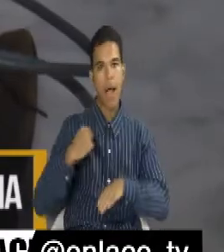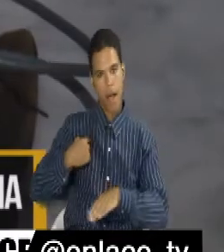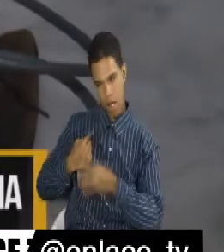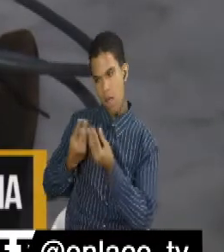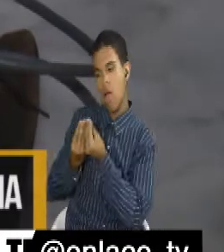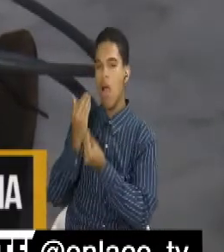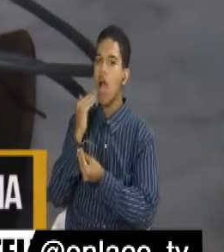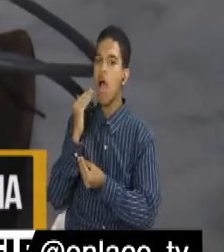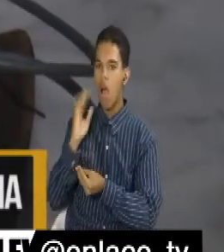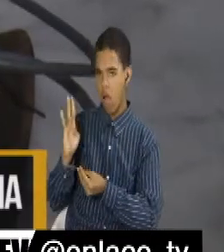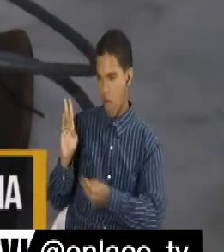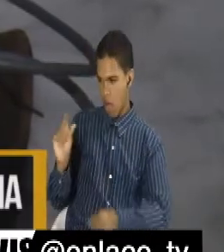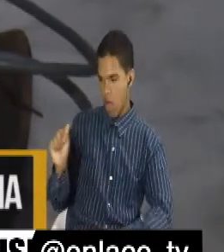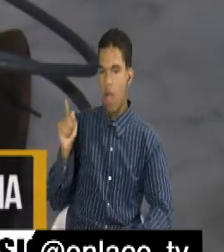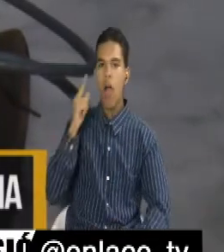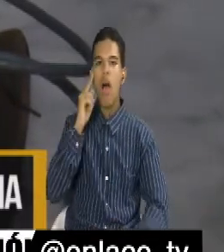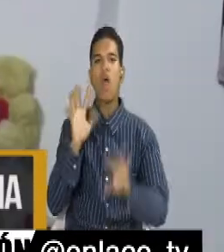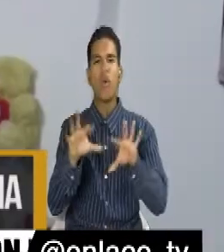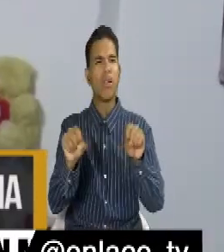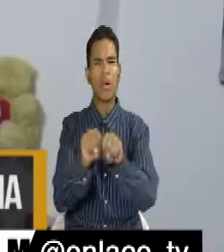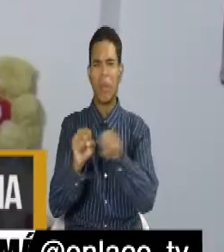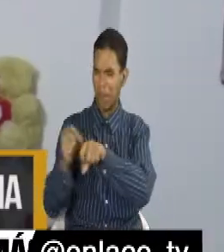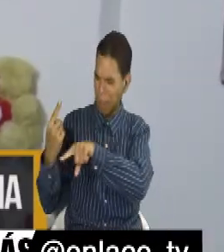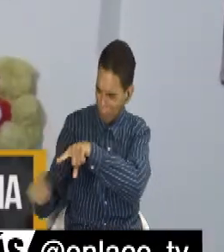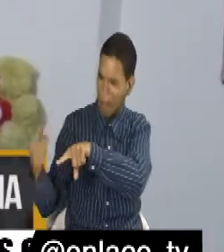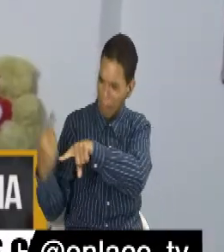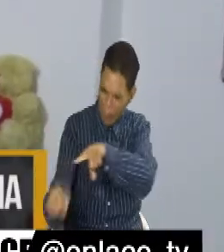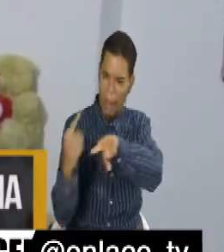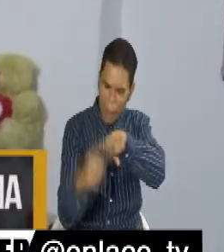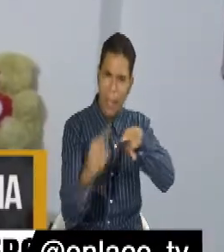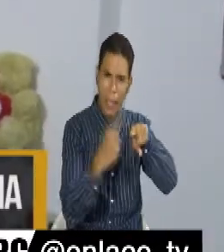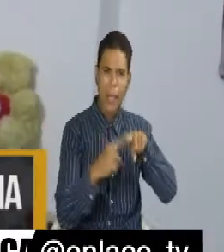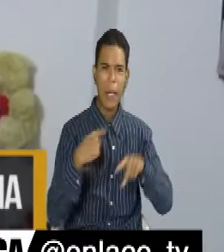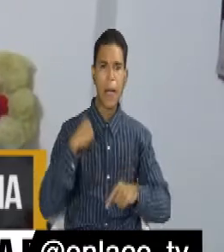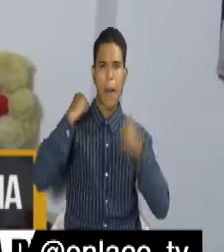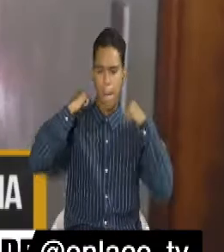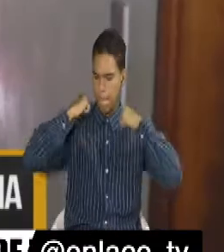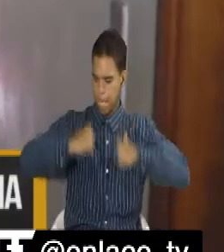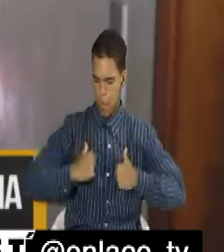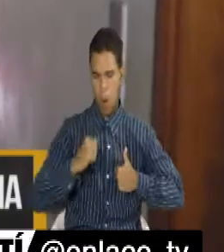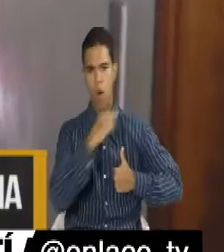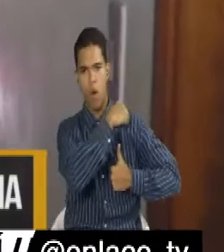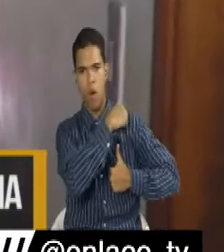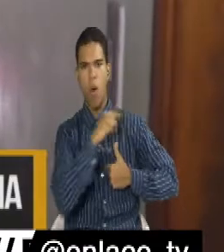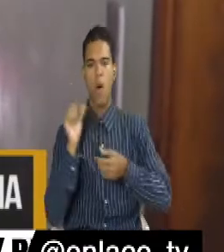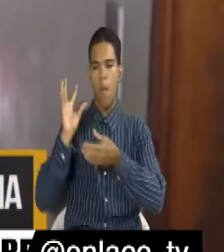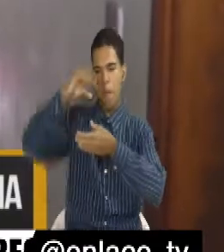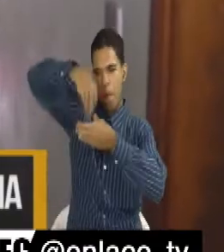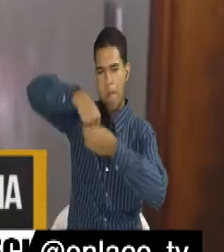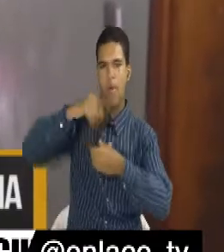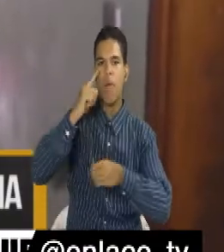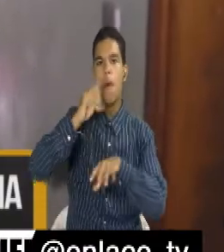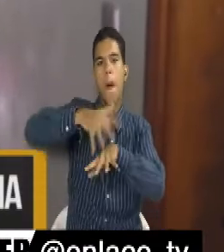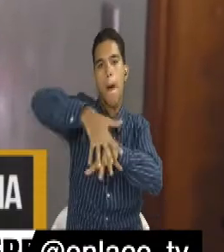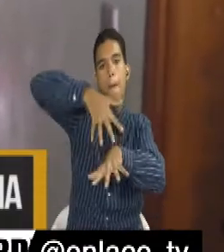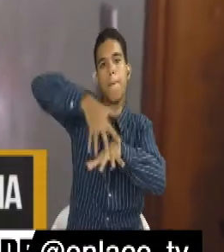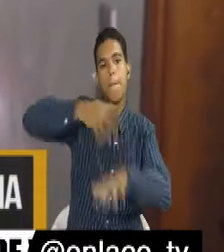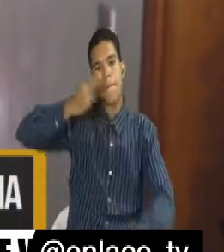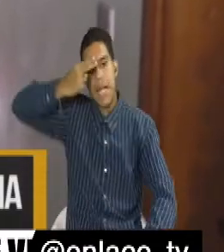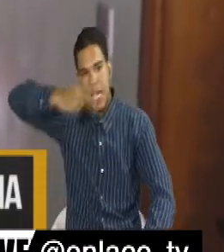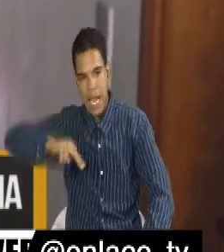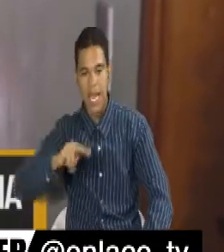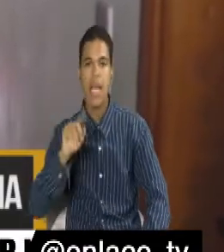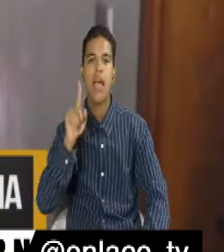una Fuzzy y una rosada, unas zapatillas. No encontramos un bolso donde teníamos las moñas de nuestra hija y alguna